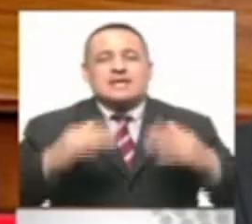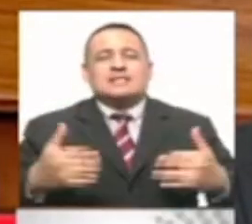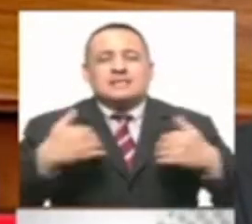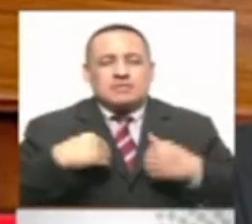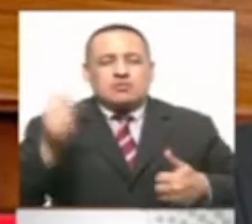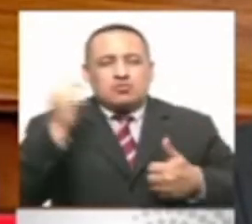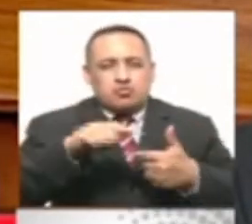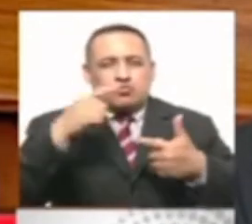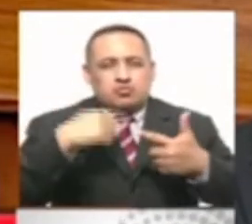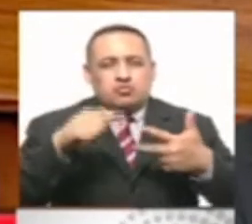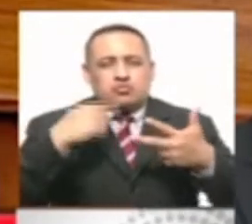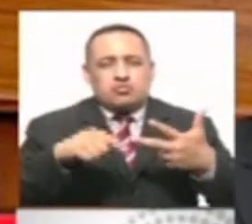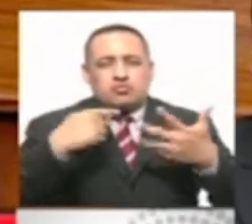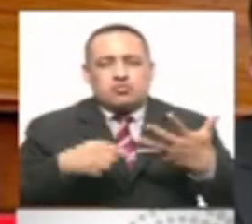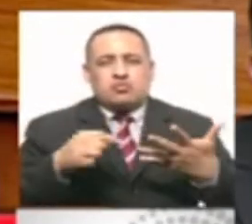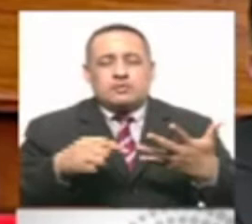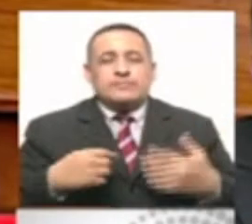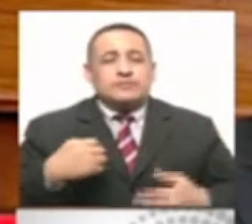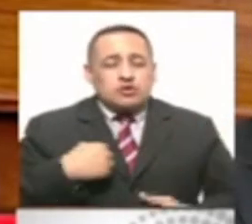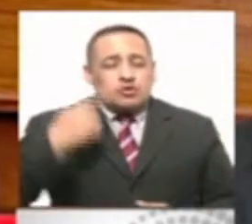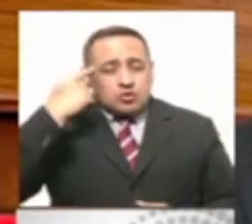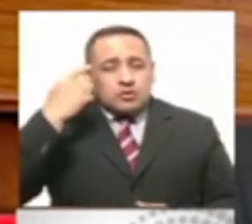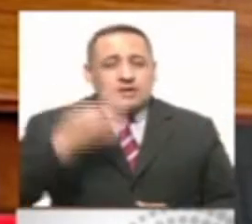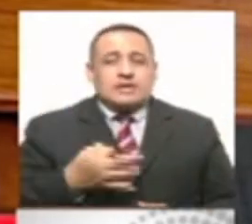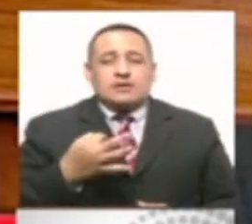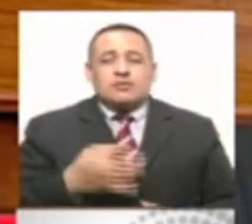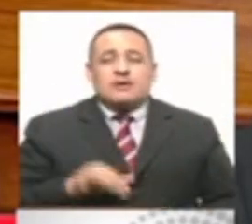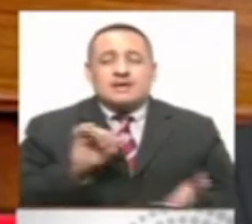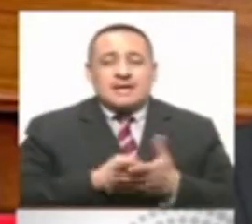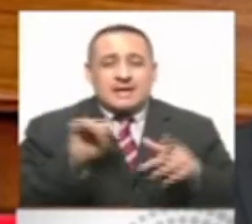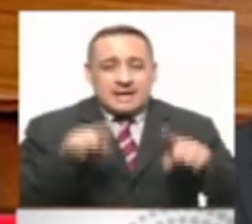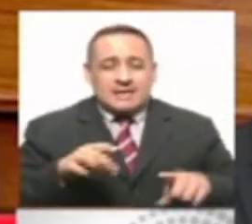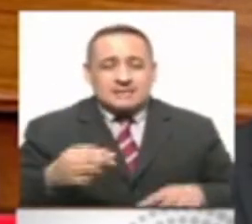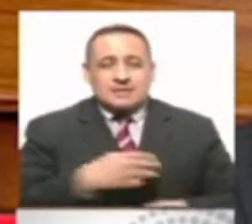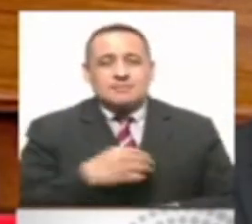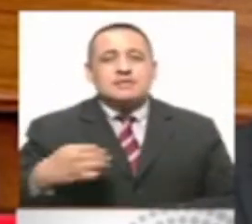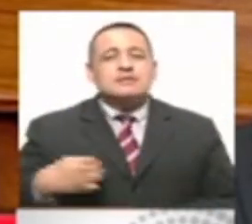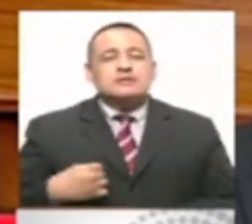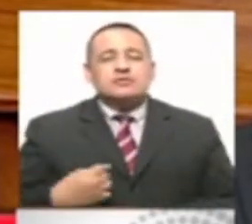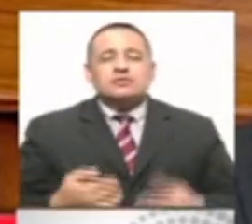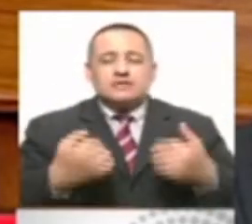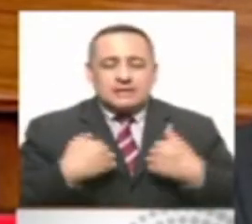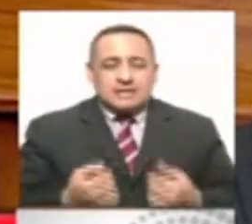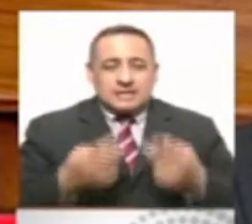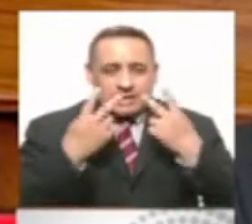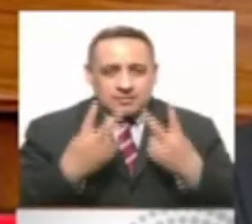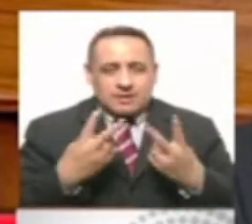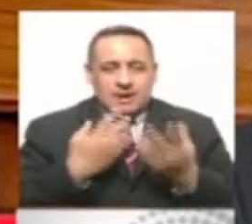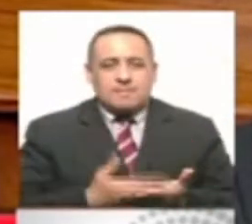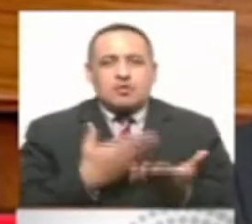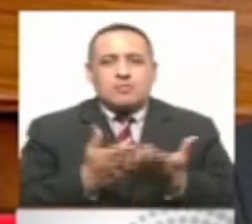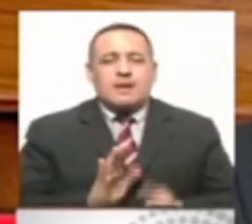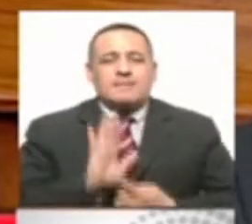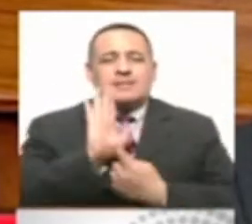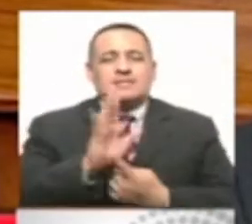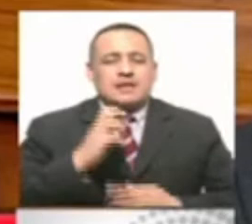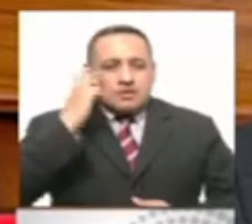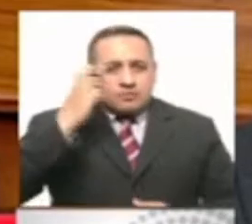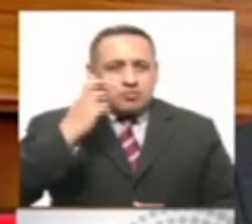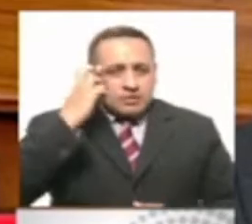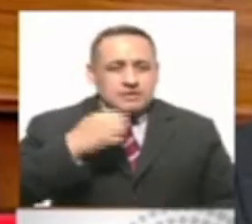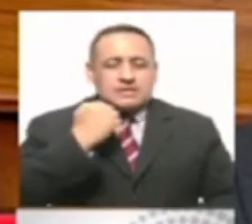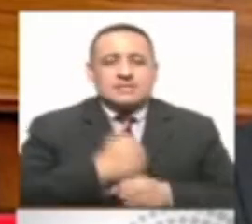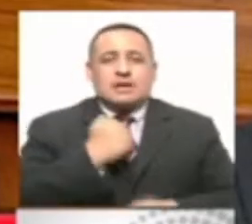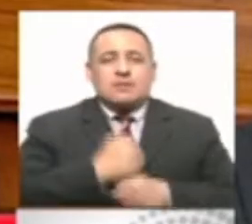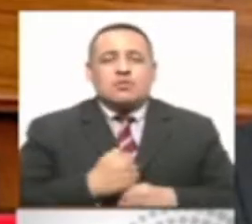tras moción. Yo creo que ese ministro tiene que venir aquí a plantear políticas laborales,